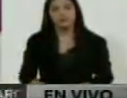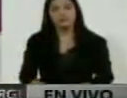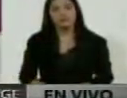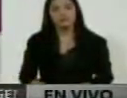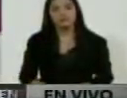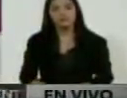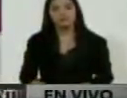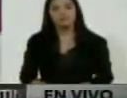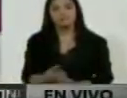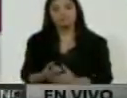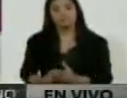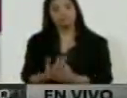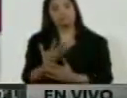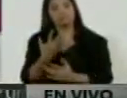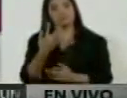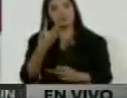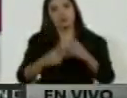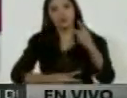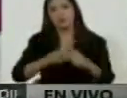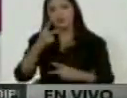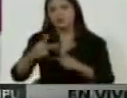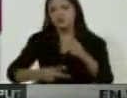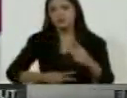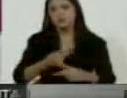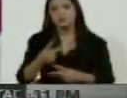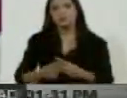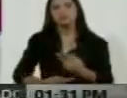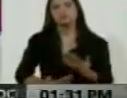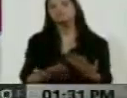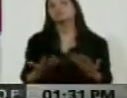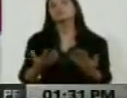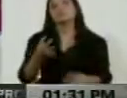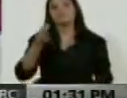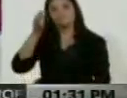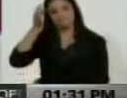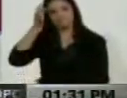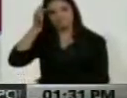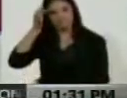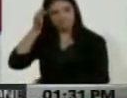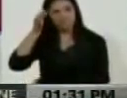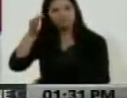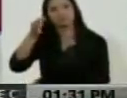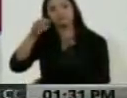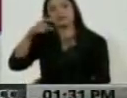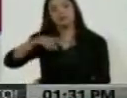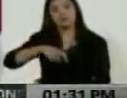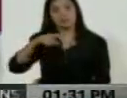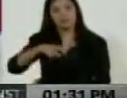que ha nacido de un proceso de exigencias y de necesidades